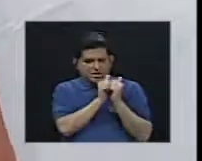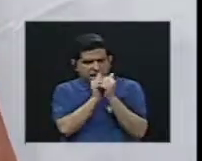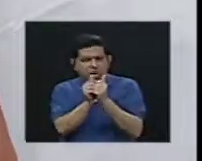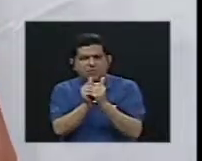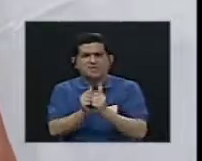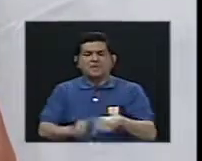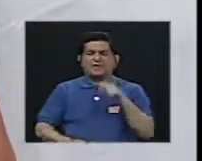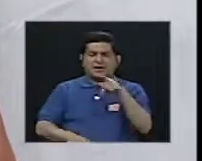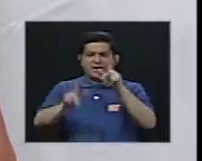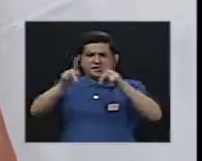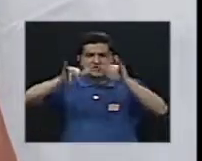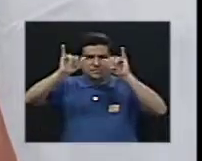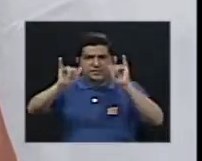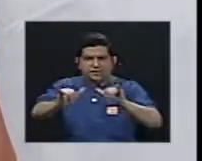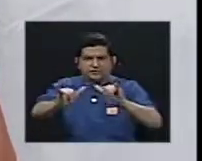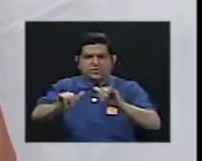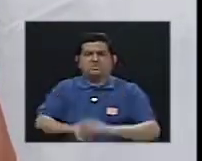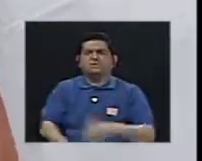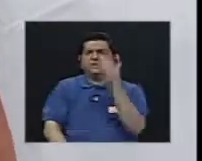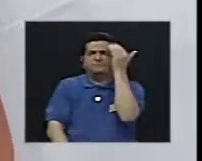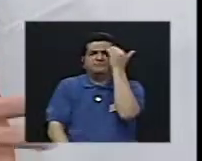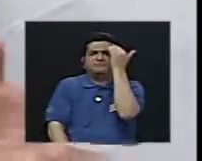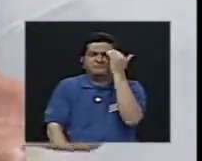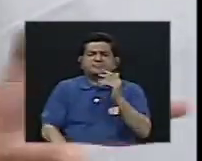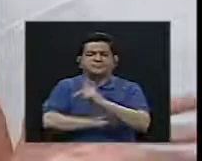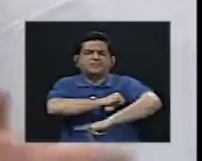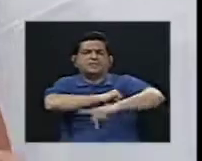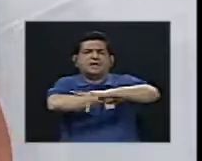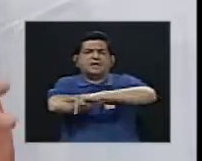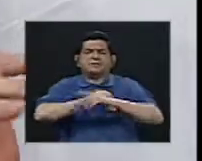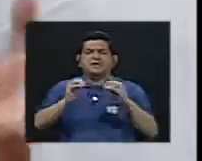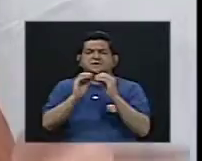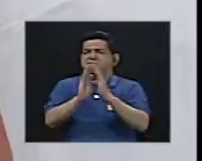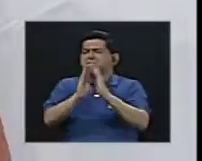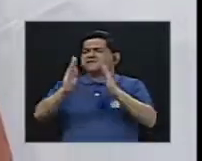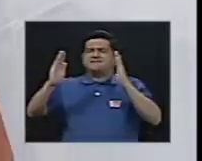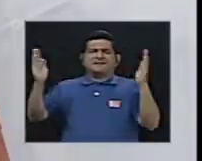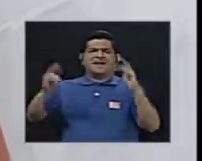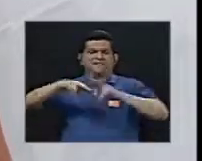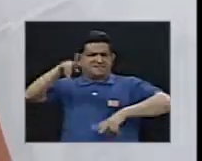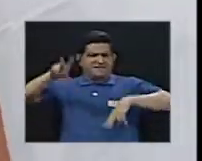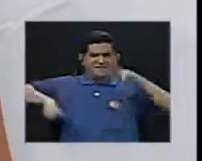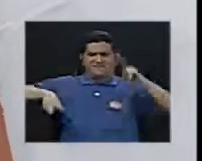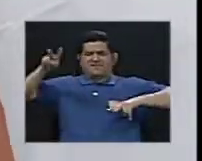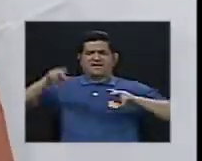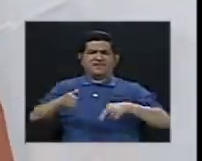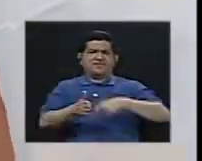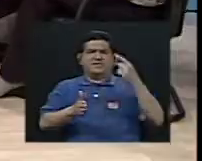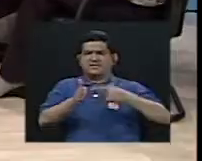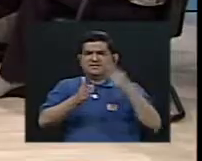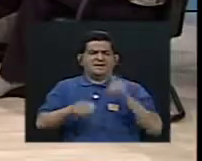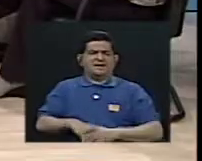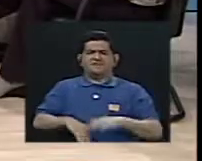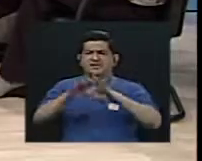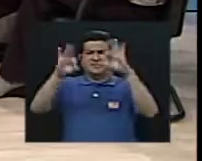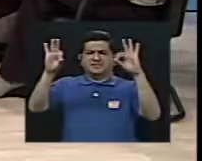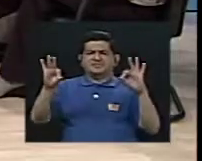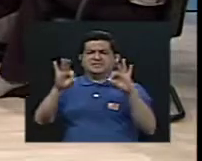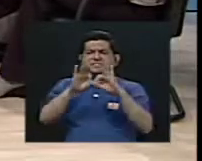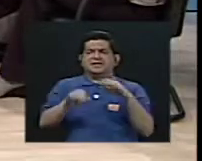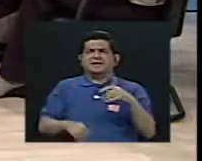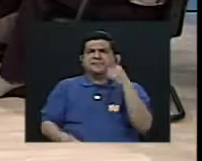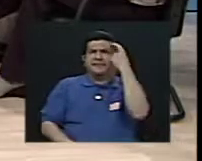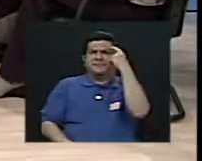estar donde la gente está, conocer ese país mucho más grande, mucho más variado, que muchas veces la imagen que tenemos en la meseta